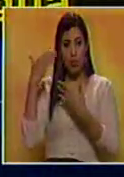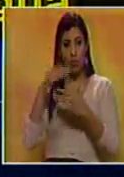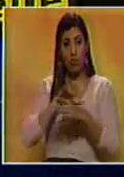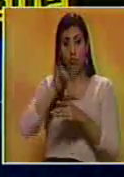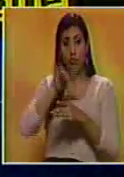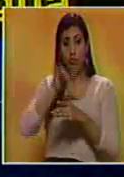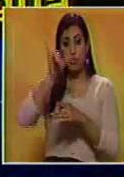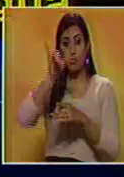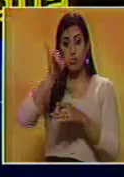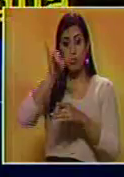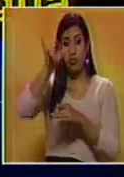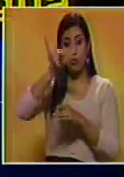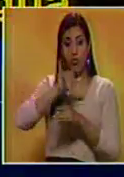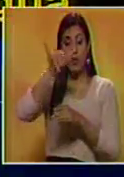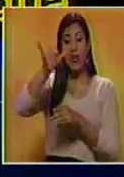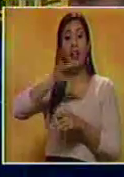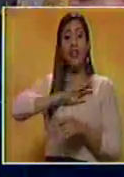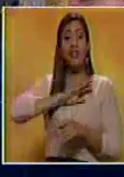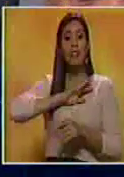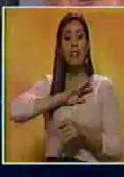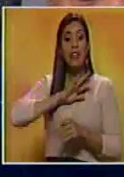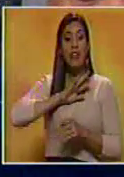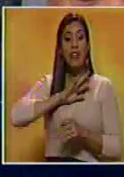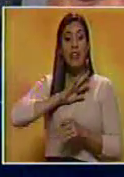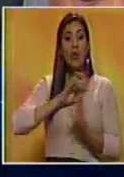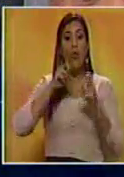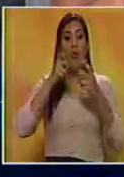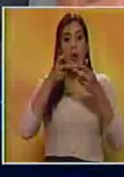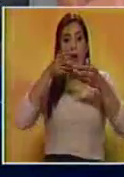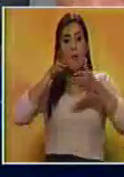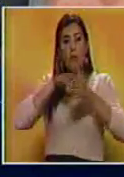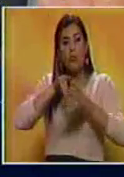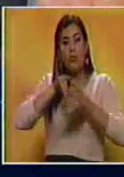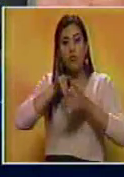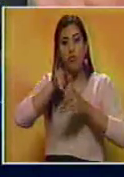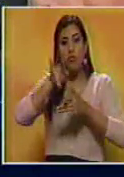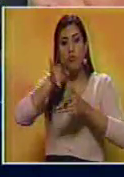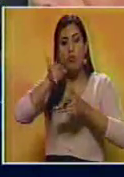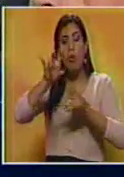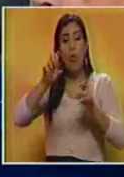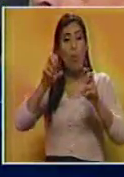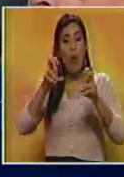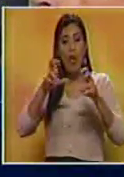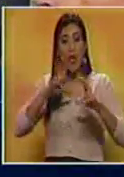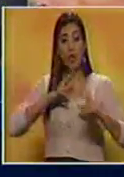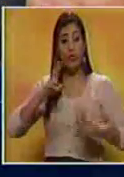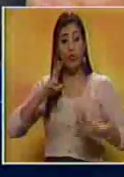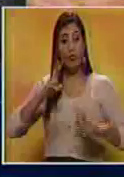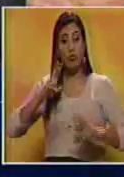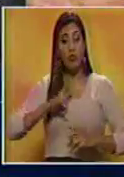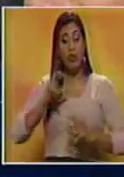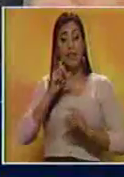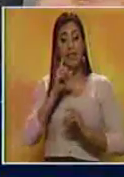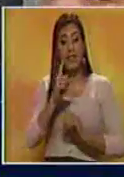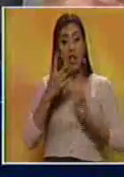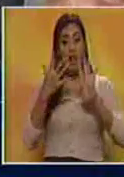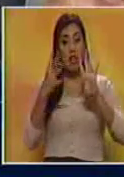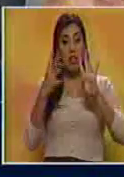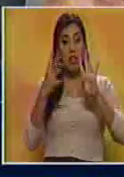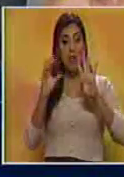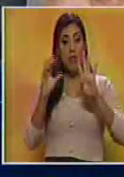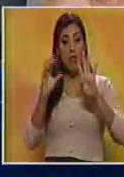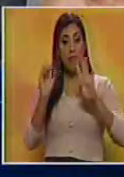aerolínea, que cuenta con una nueva flota de aviones Embraer